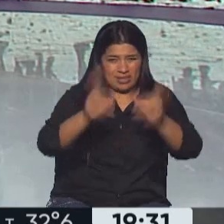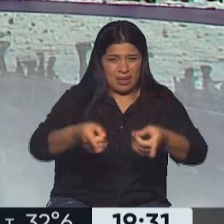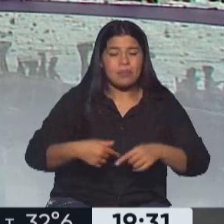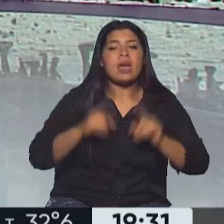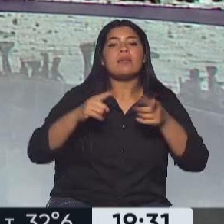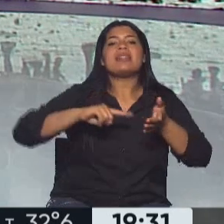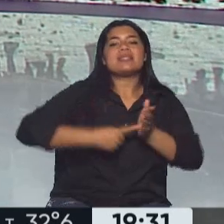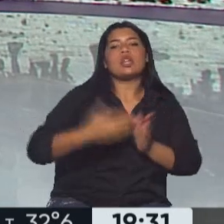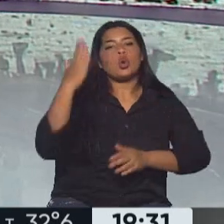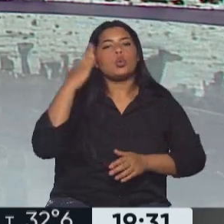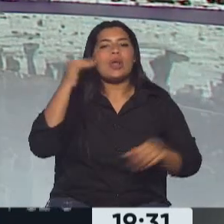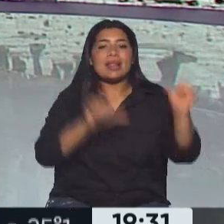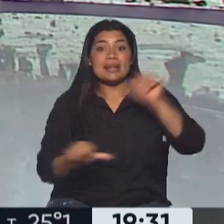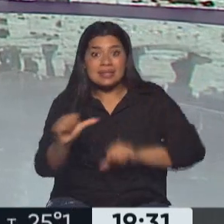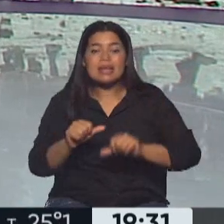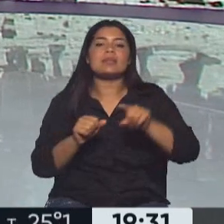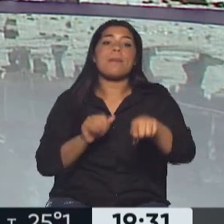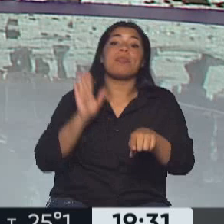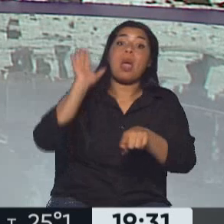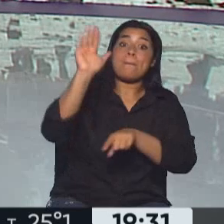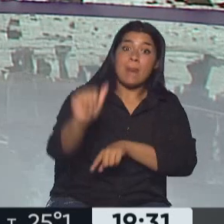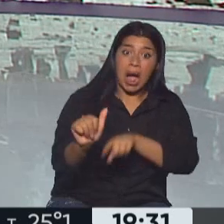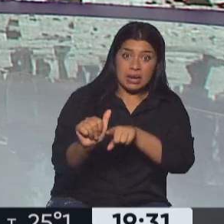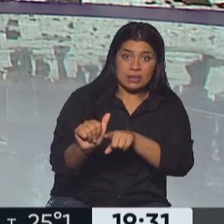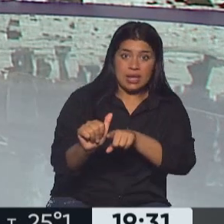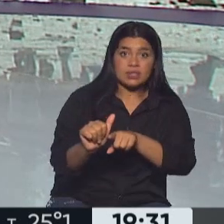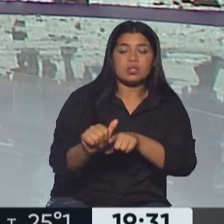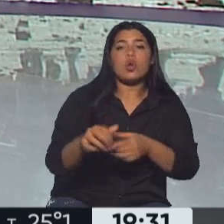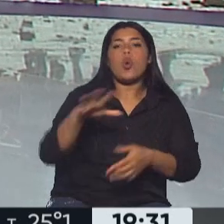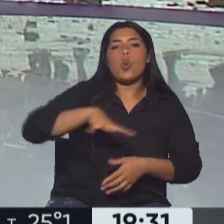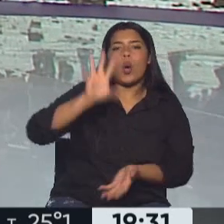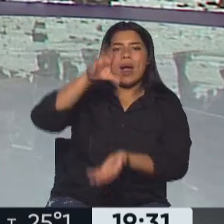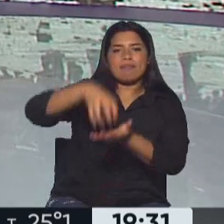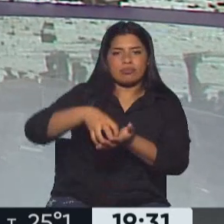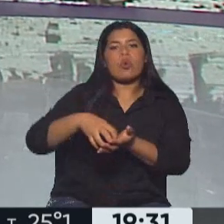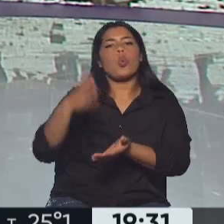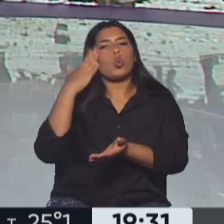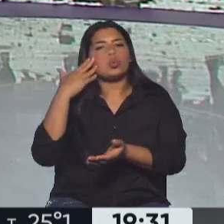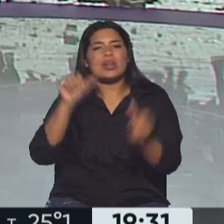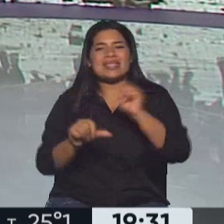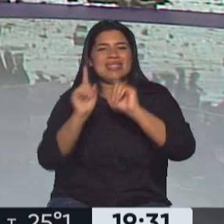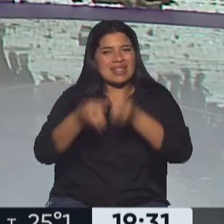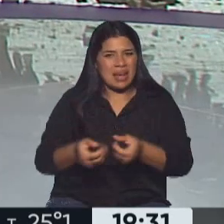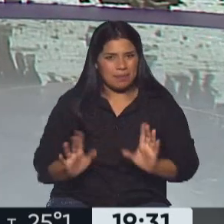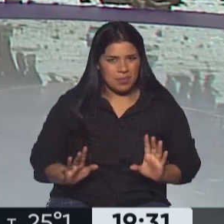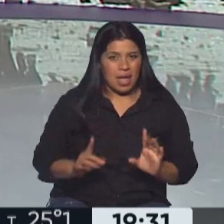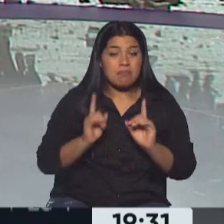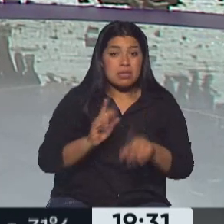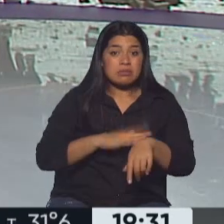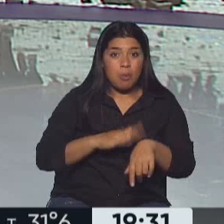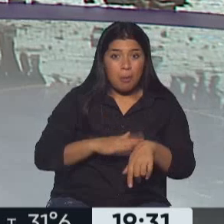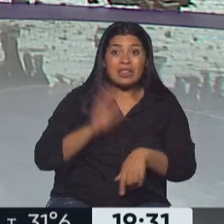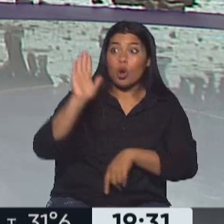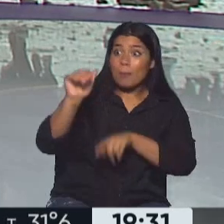martes se va a poder ver en el Complejo Cultural de la ciencia art media y al mismo tiempo va a ser presentado también el martes por